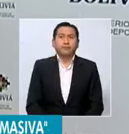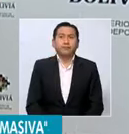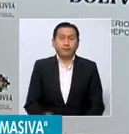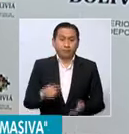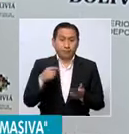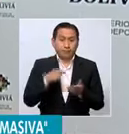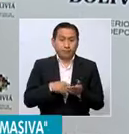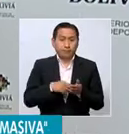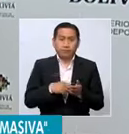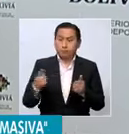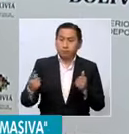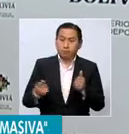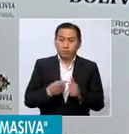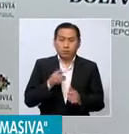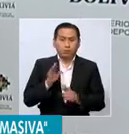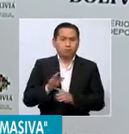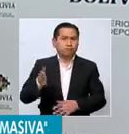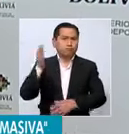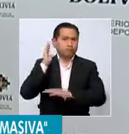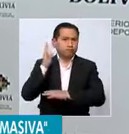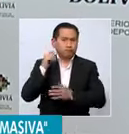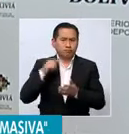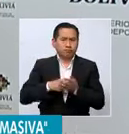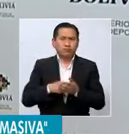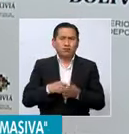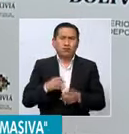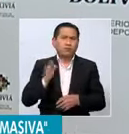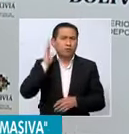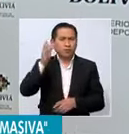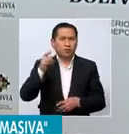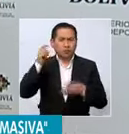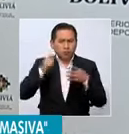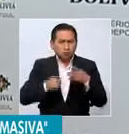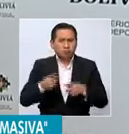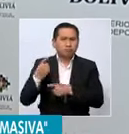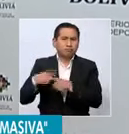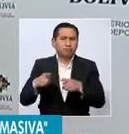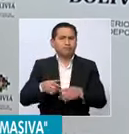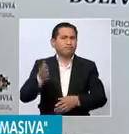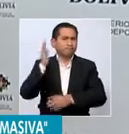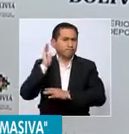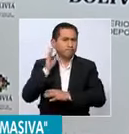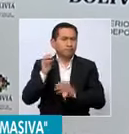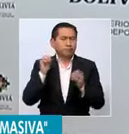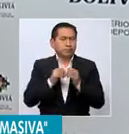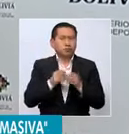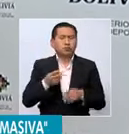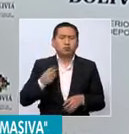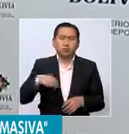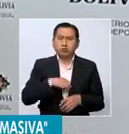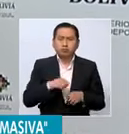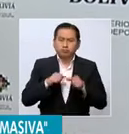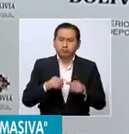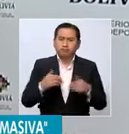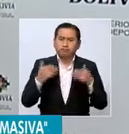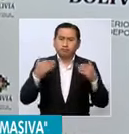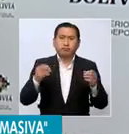la primera exposición de una serie de exposiciones que vamos a hacer de manera regular